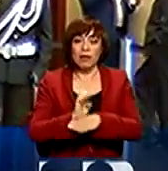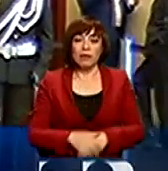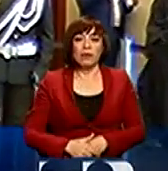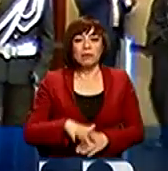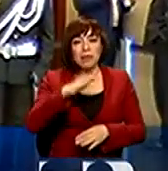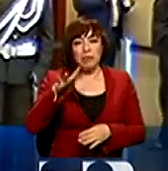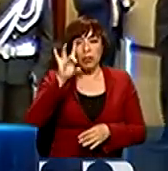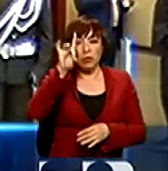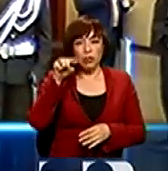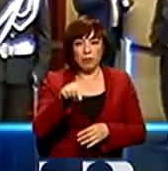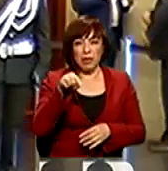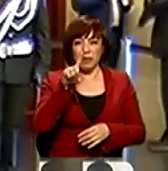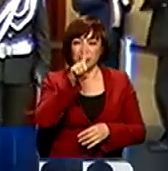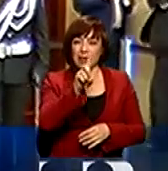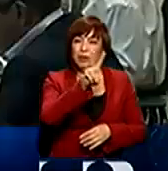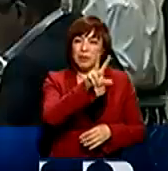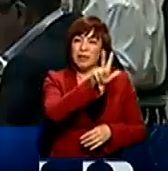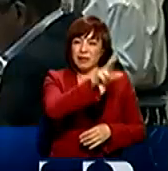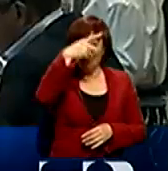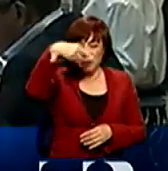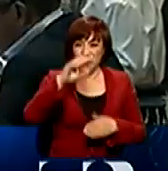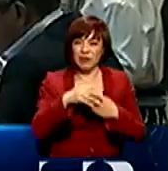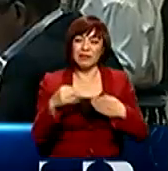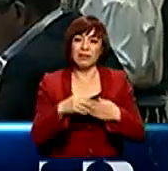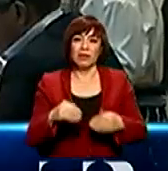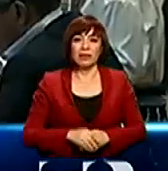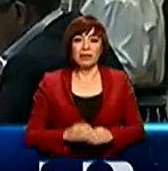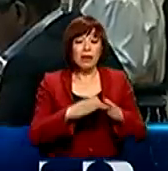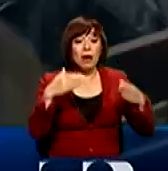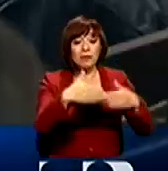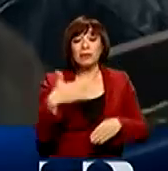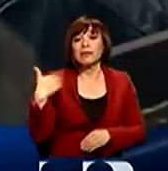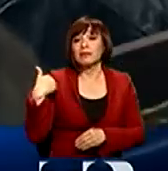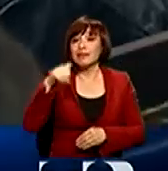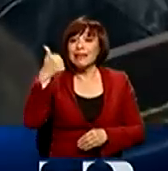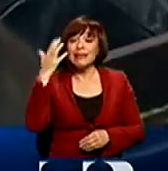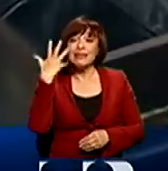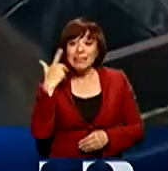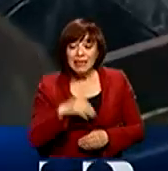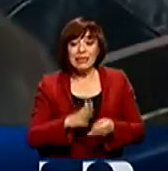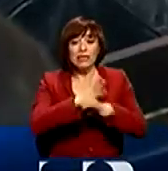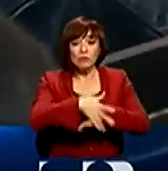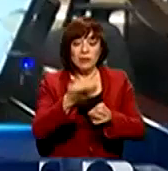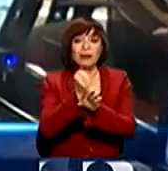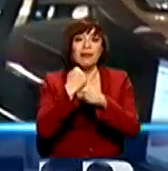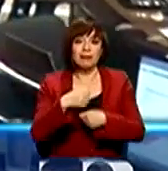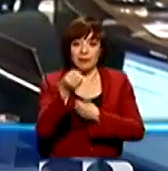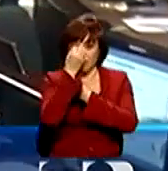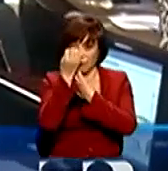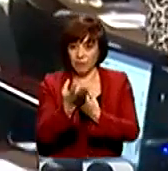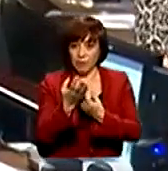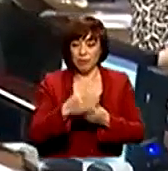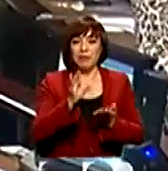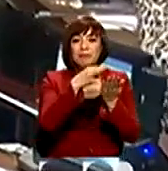8.123 millones de dólares. La comisión tendrá 10 días para elaborar un informe sobre la proforma. En Quito,